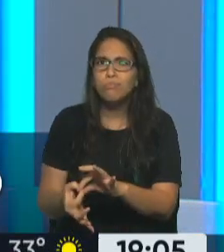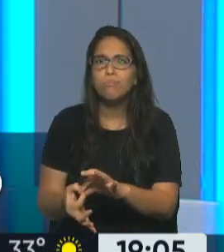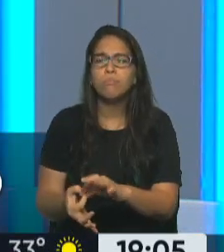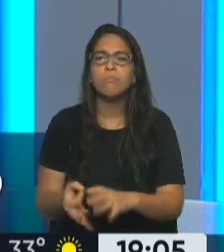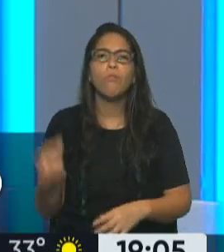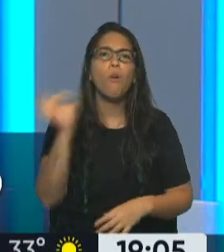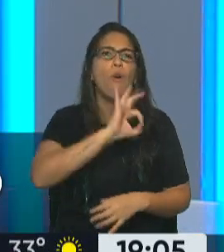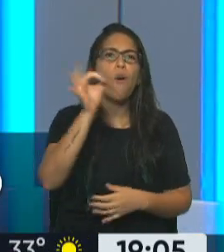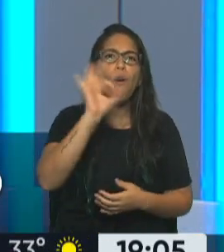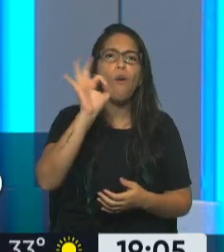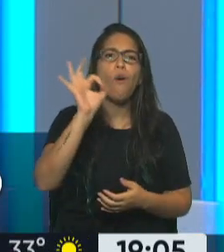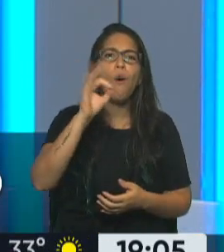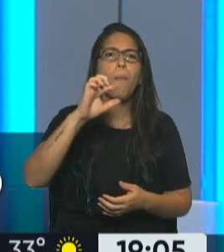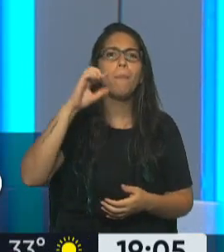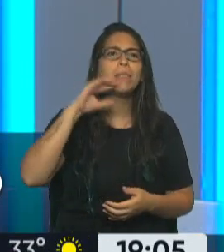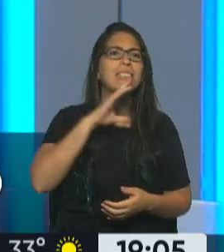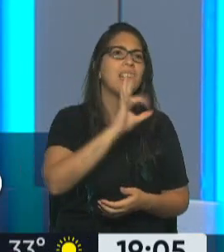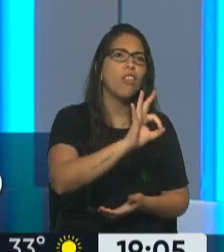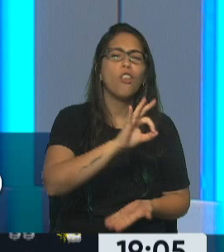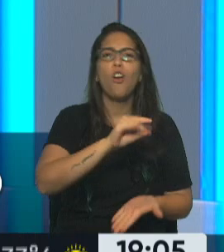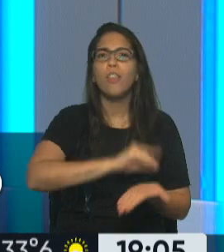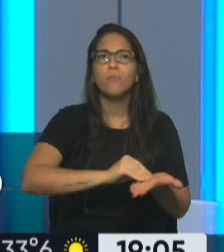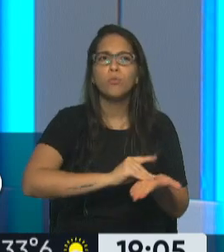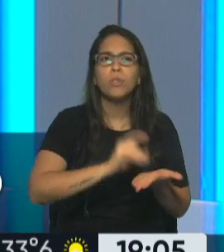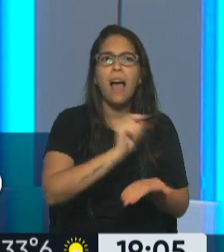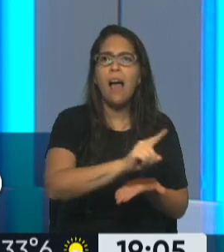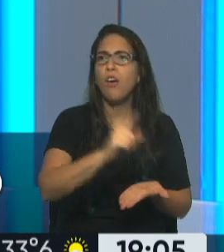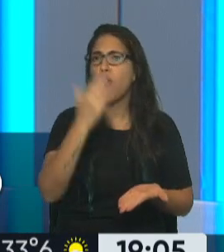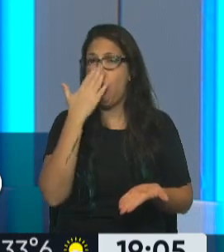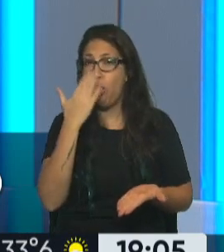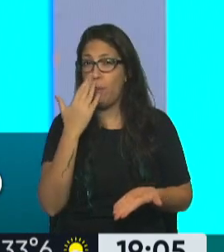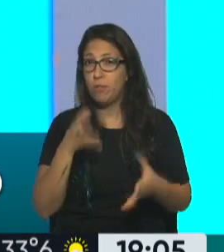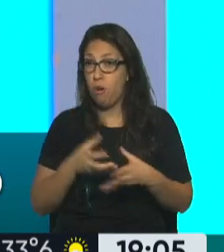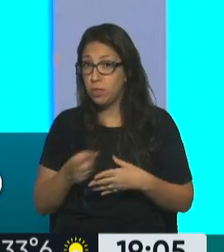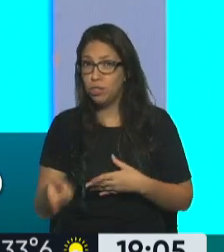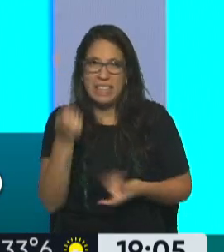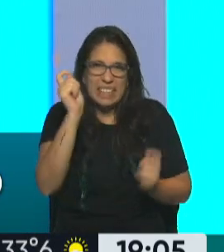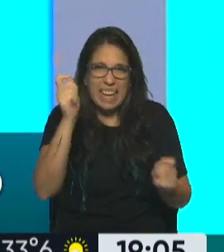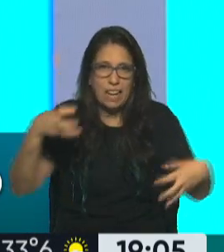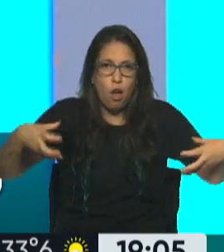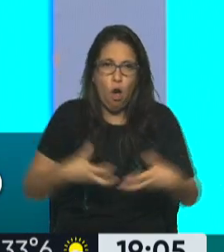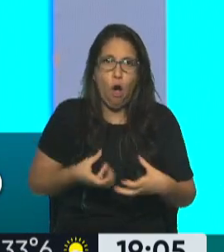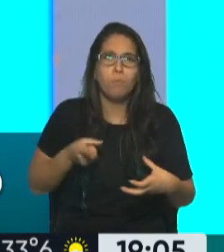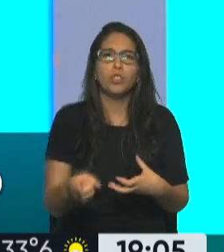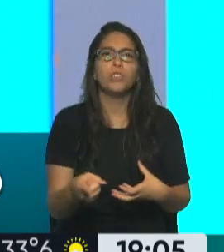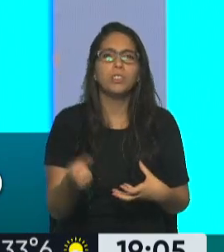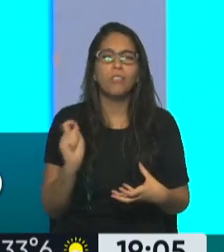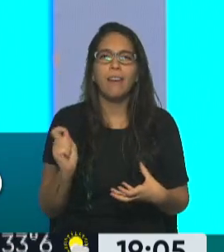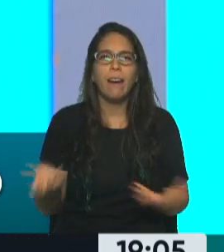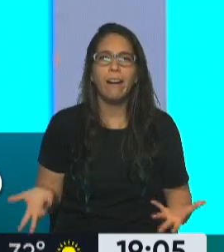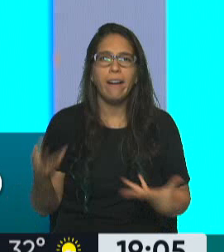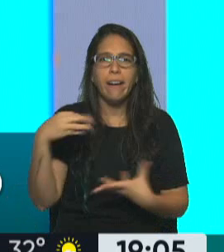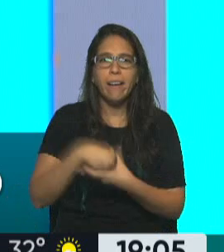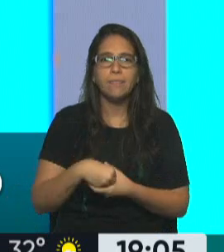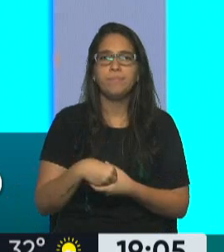diputados que picheto que monzó que los cordobeses son la oposición Claro hoy claramente Eh vos podés